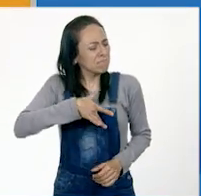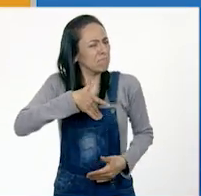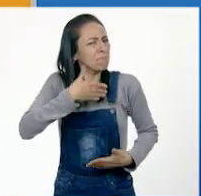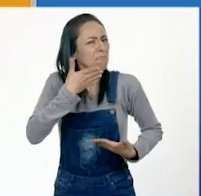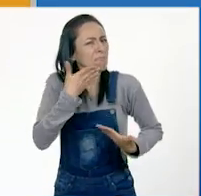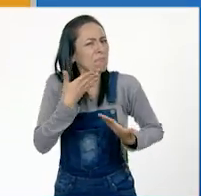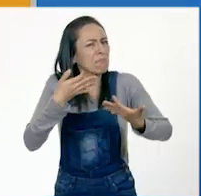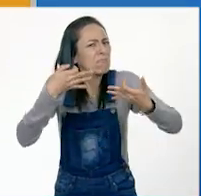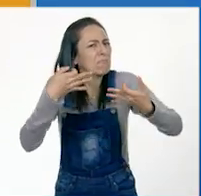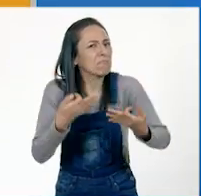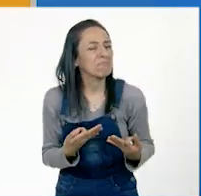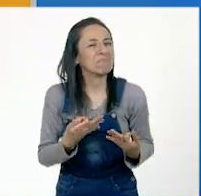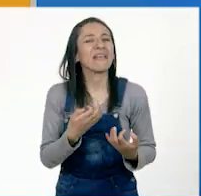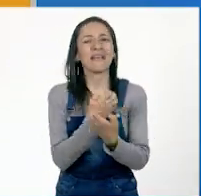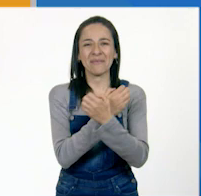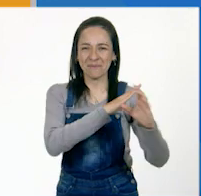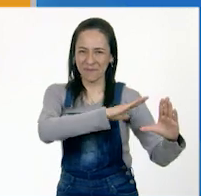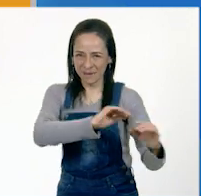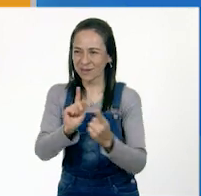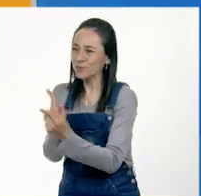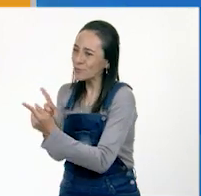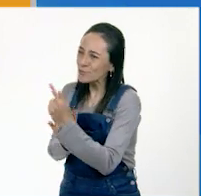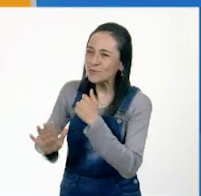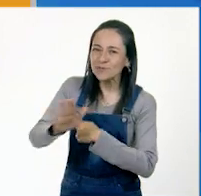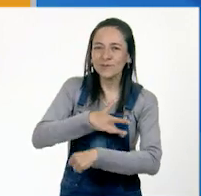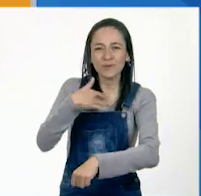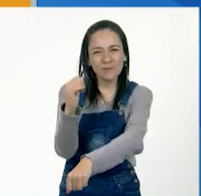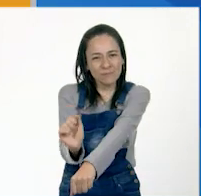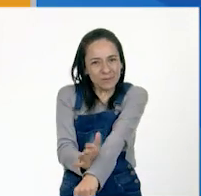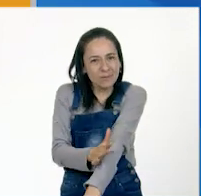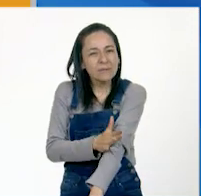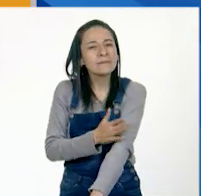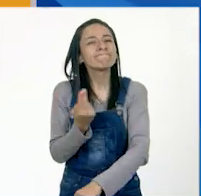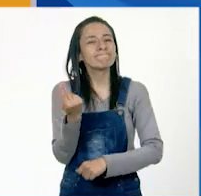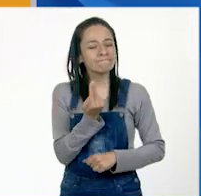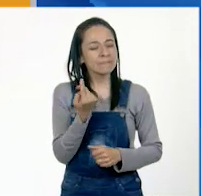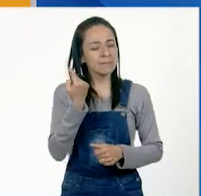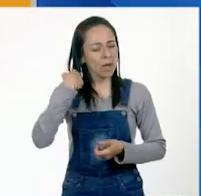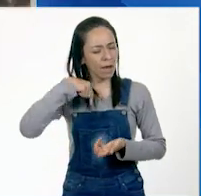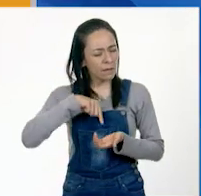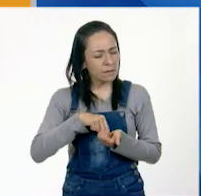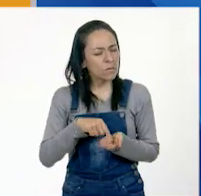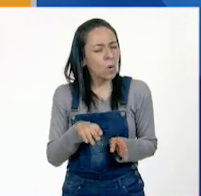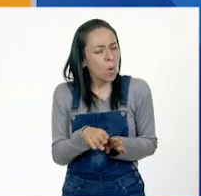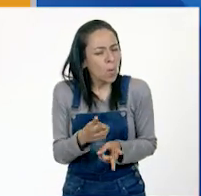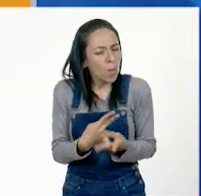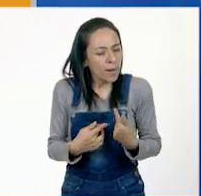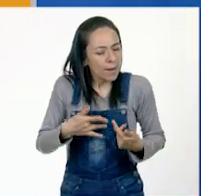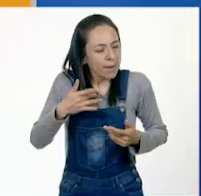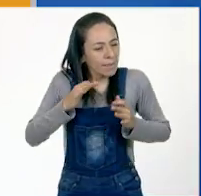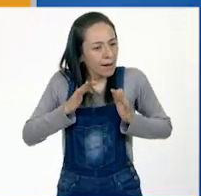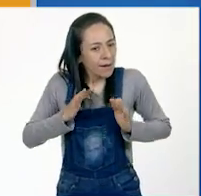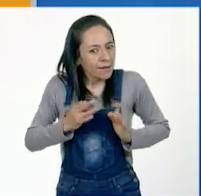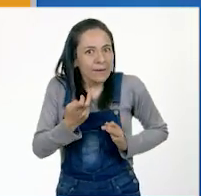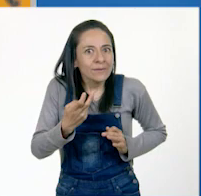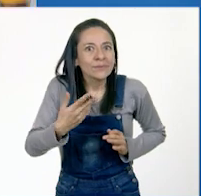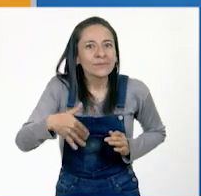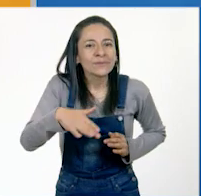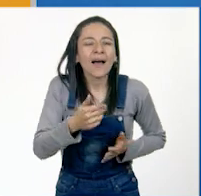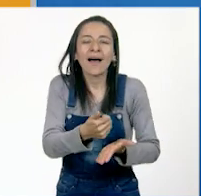satisfacción. Educación socioemocional y buscar la propia calma le hará muy bien al